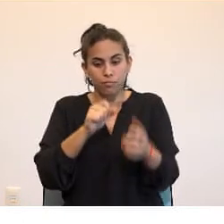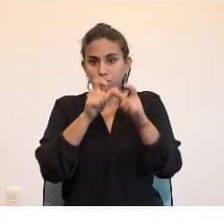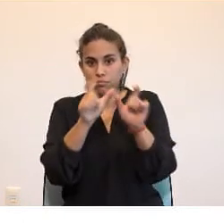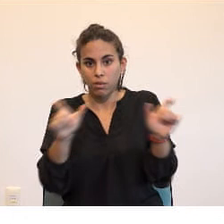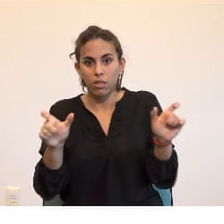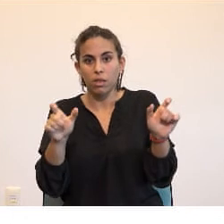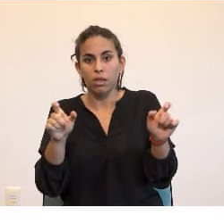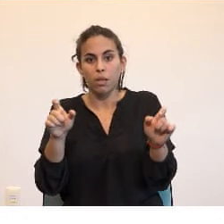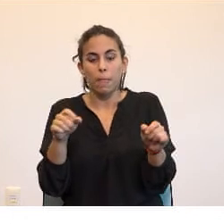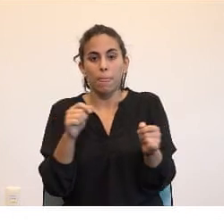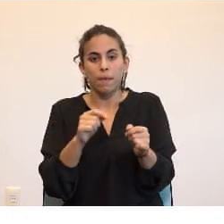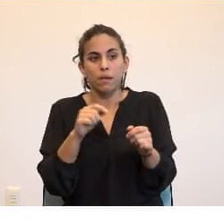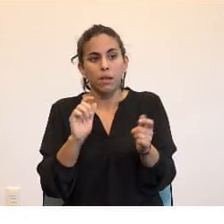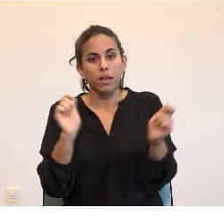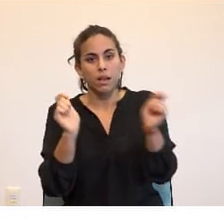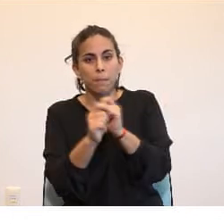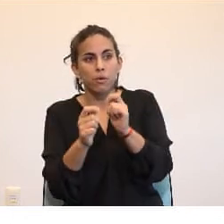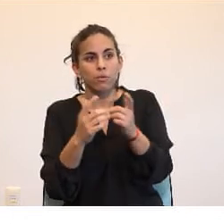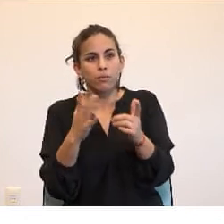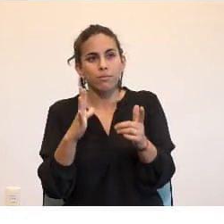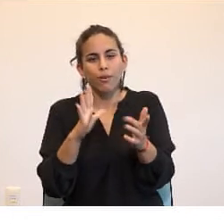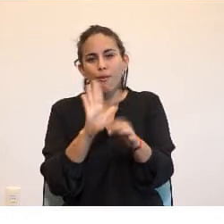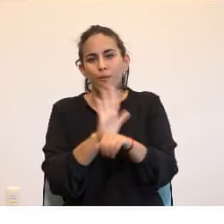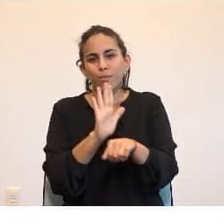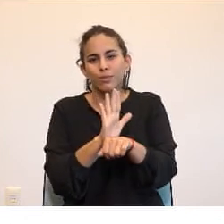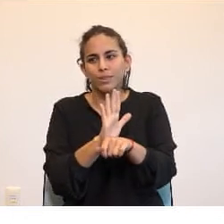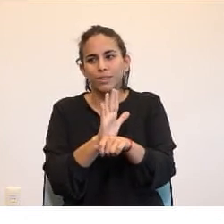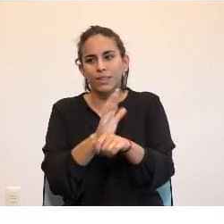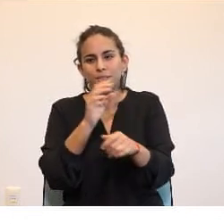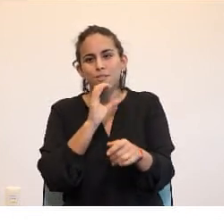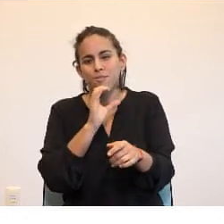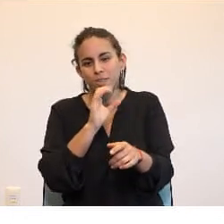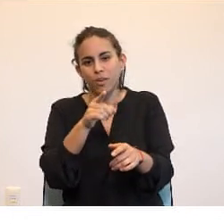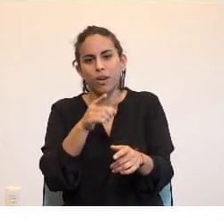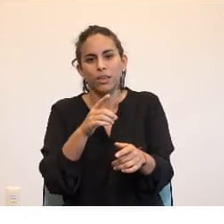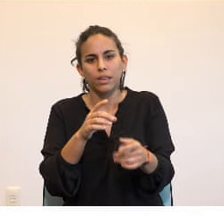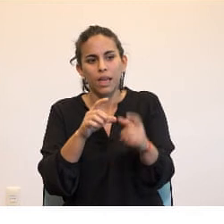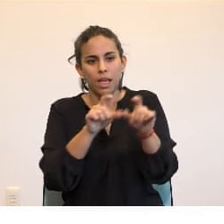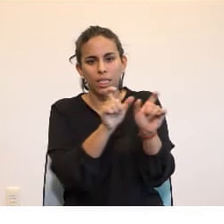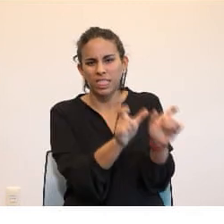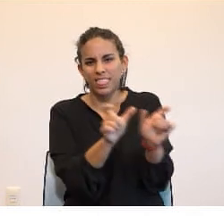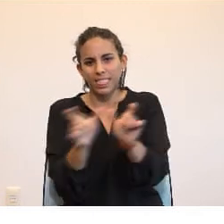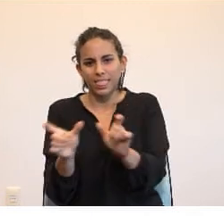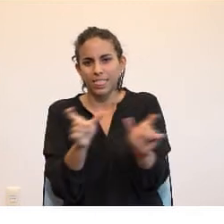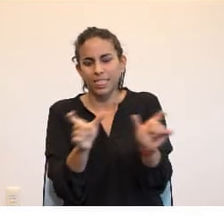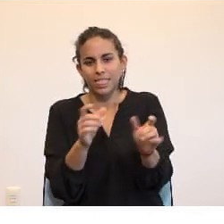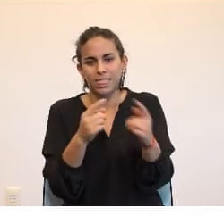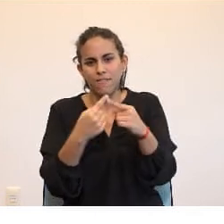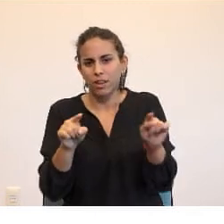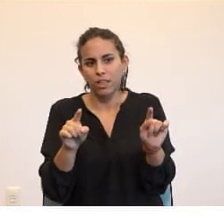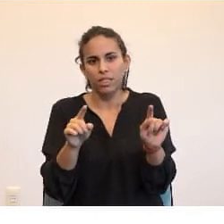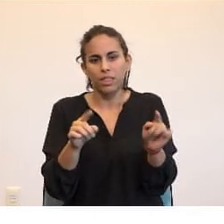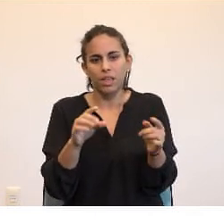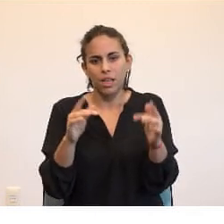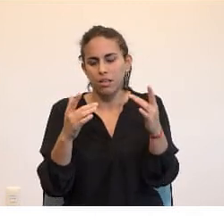pictóricas reales y convertirlas en una suerte de memes, que iban acompañados de textos que no tenían nada que ver ni con el pintor, ni con su escuela,